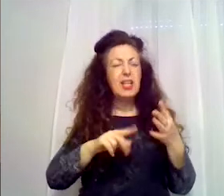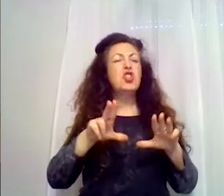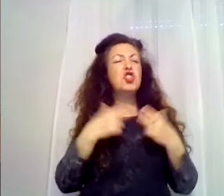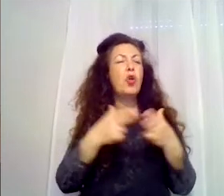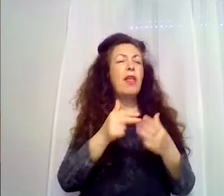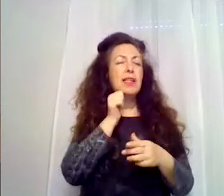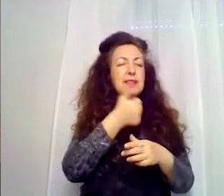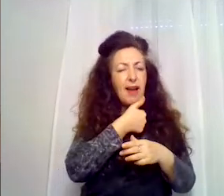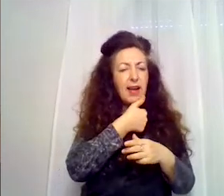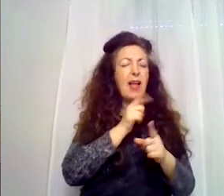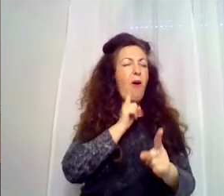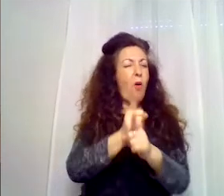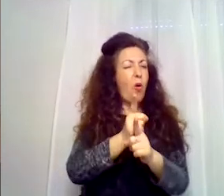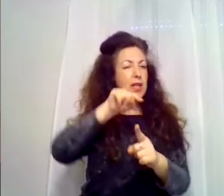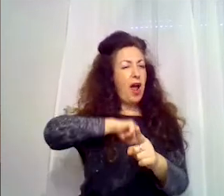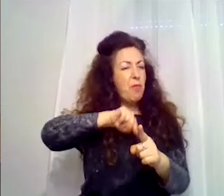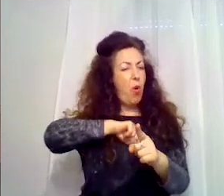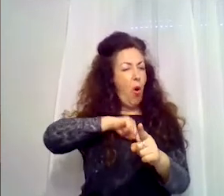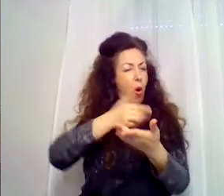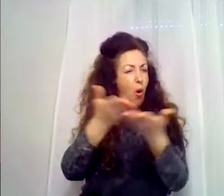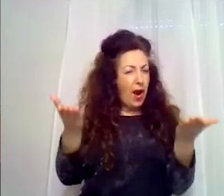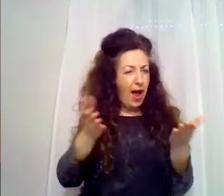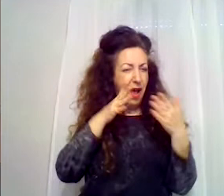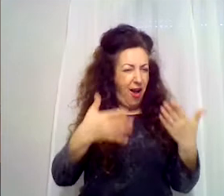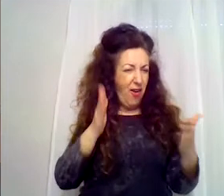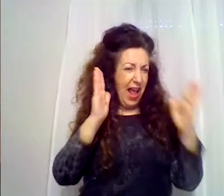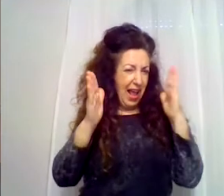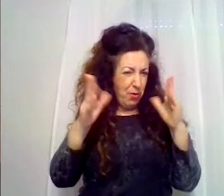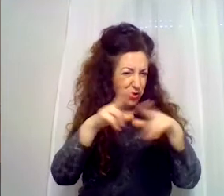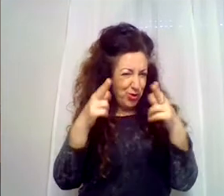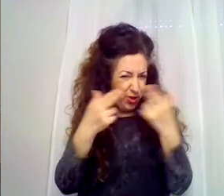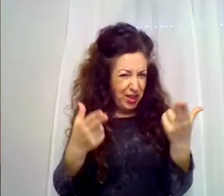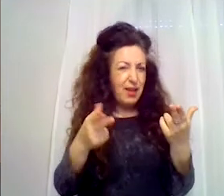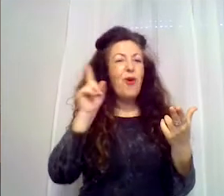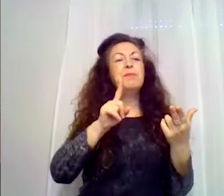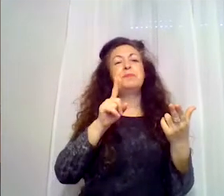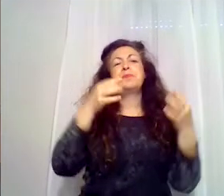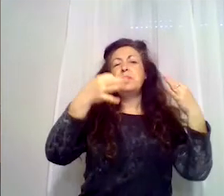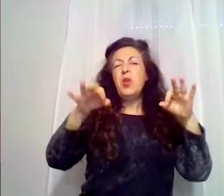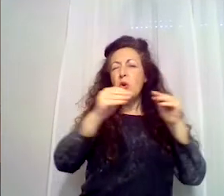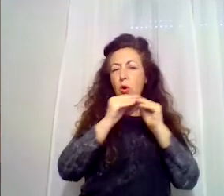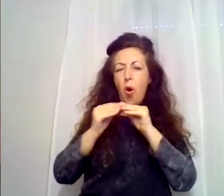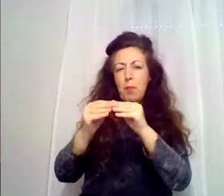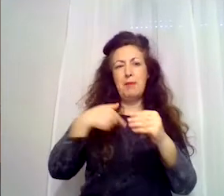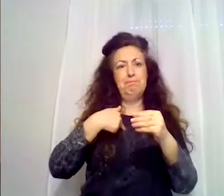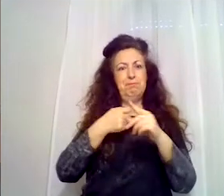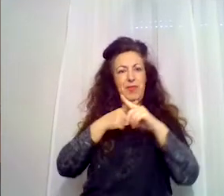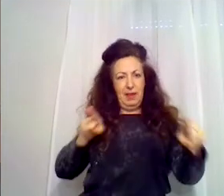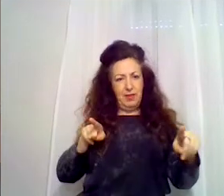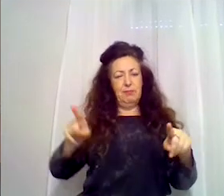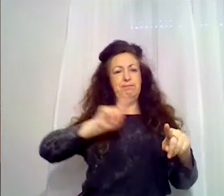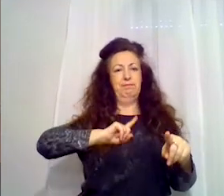fue denunciado pues, por ser ateo, por ser homosexual, por